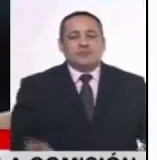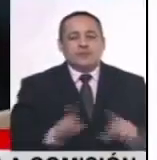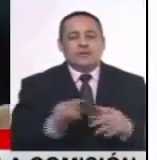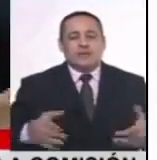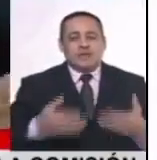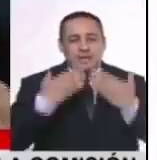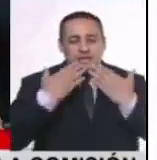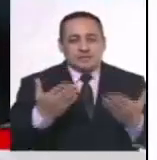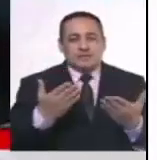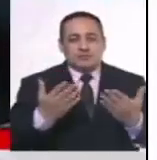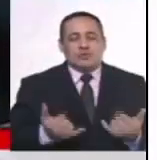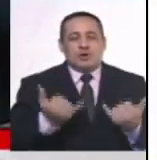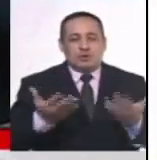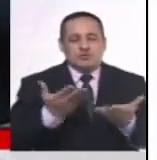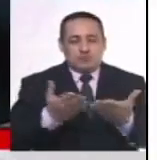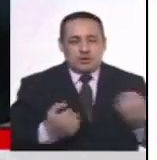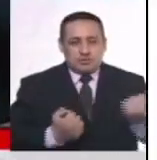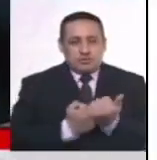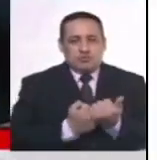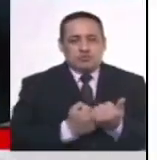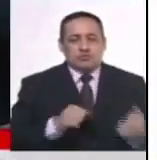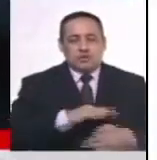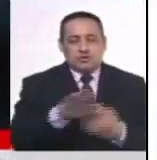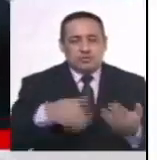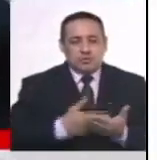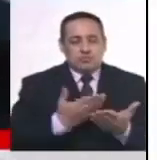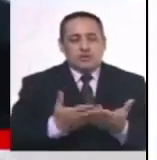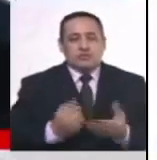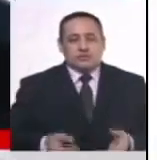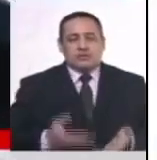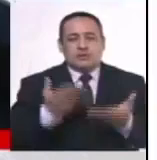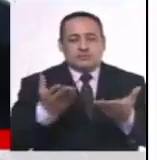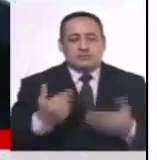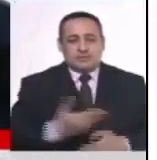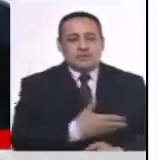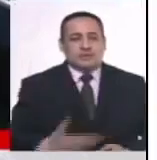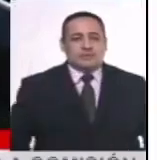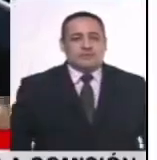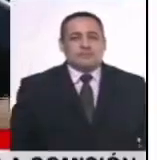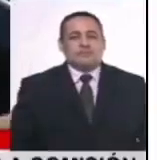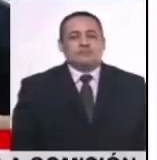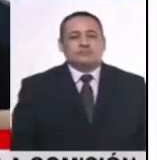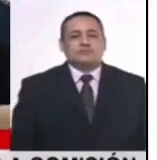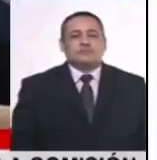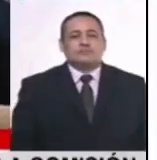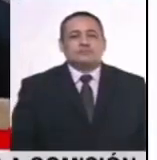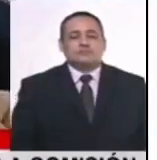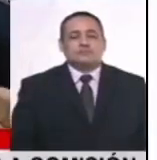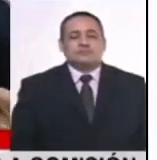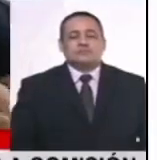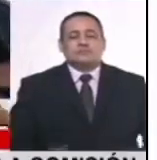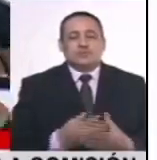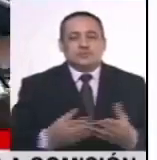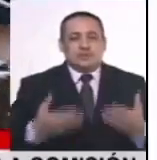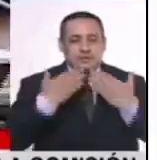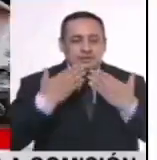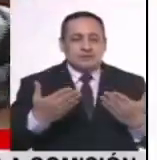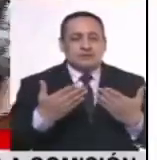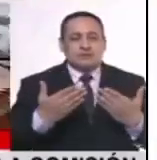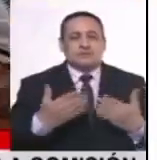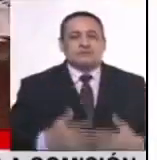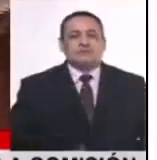agradeciendo su respaldo de la propuesta. Gracias, presidente. Muchas gracias, congresista.